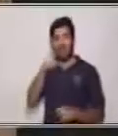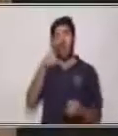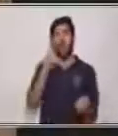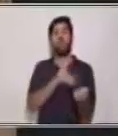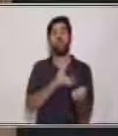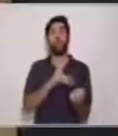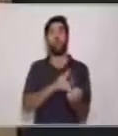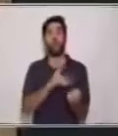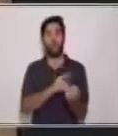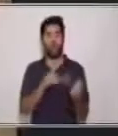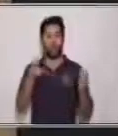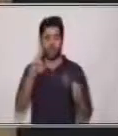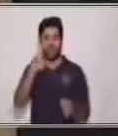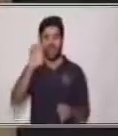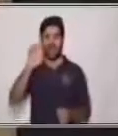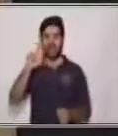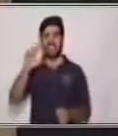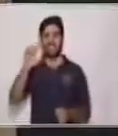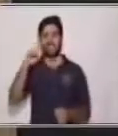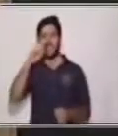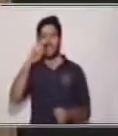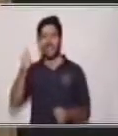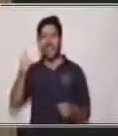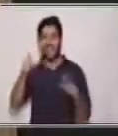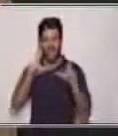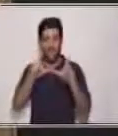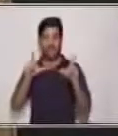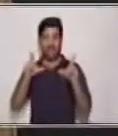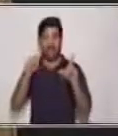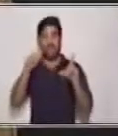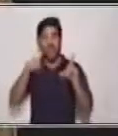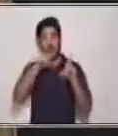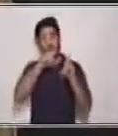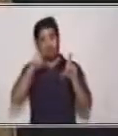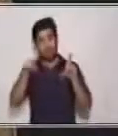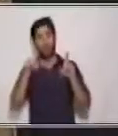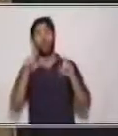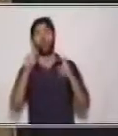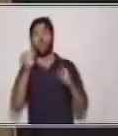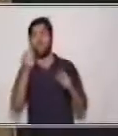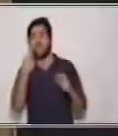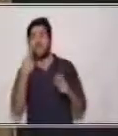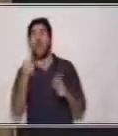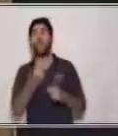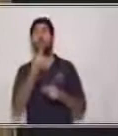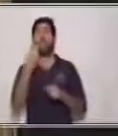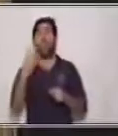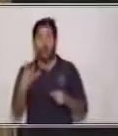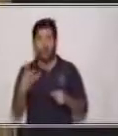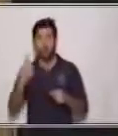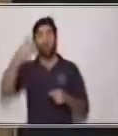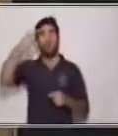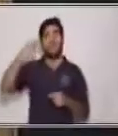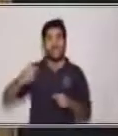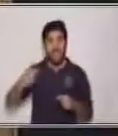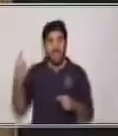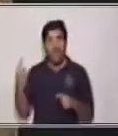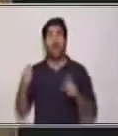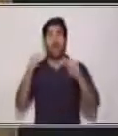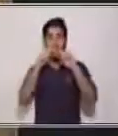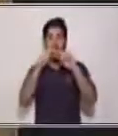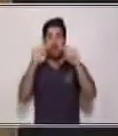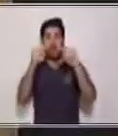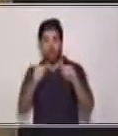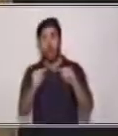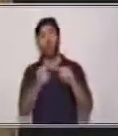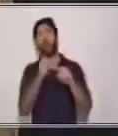el nombre de receta. También las recetas de cocina. O sea que es importante conocer un poquito